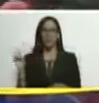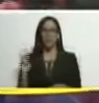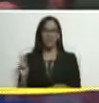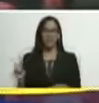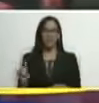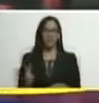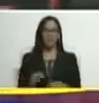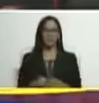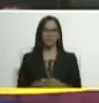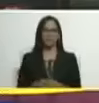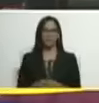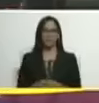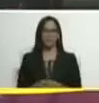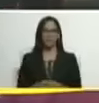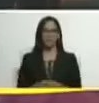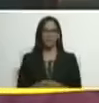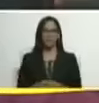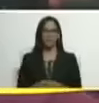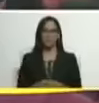firma de acuerdos